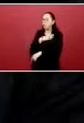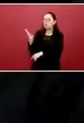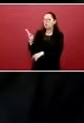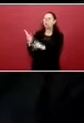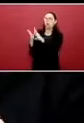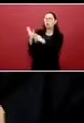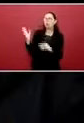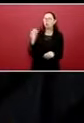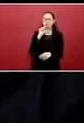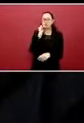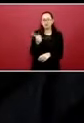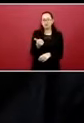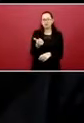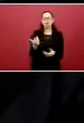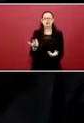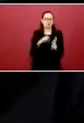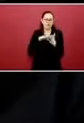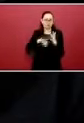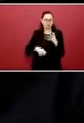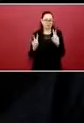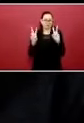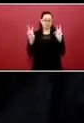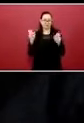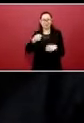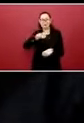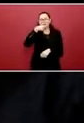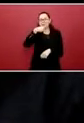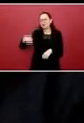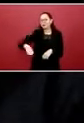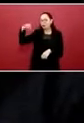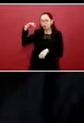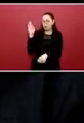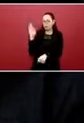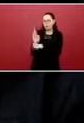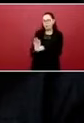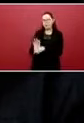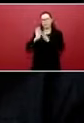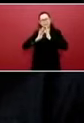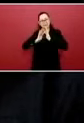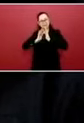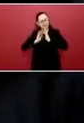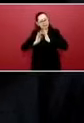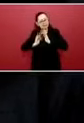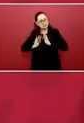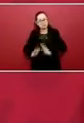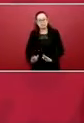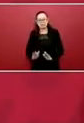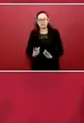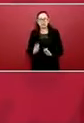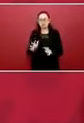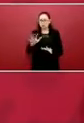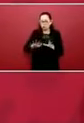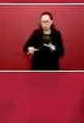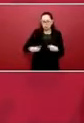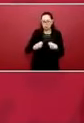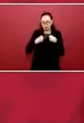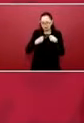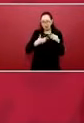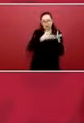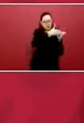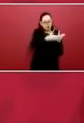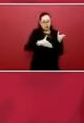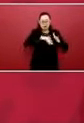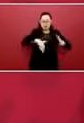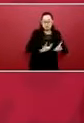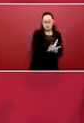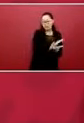del estado de bienestar, que es garantizar la seguridad del ser humano desde que nace hasta que muere, desde la cuna